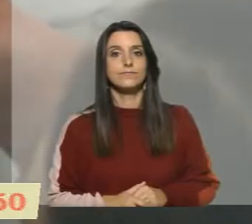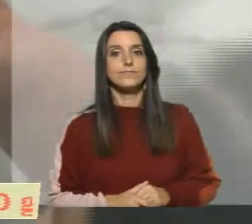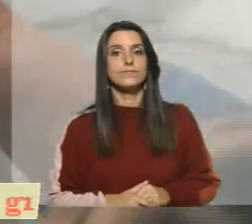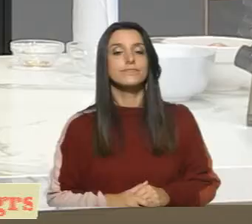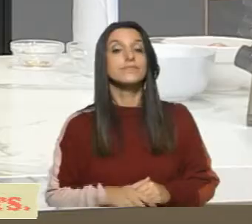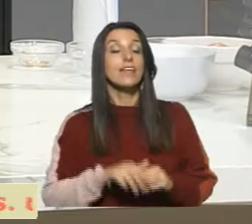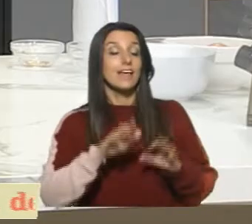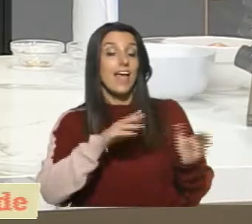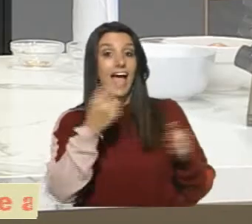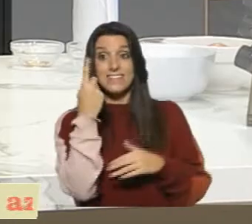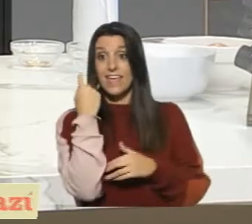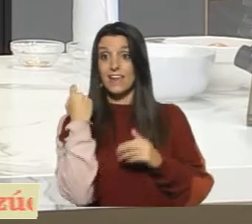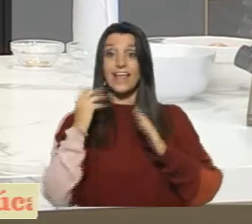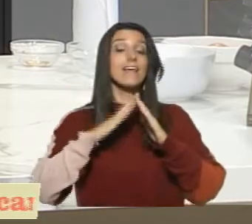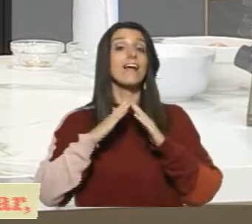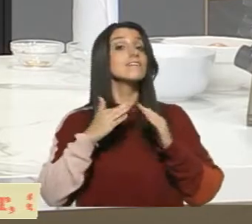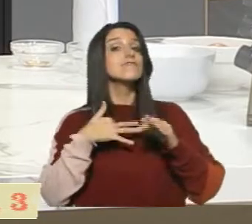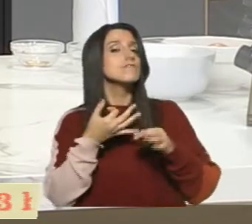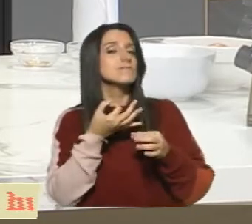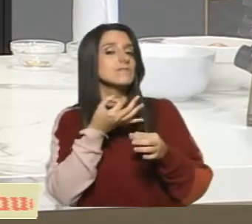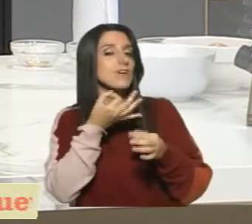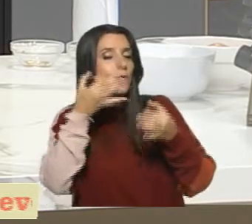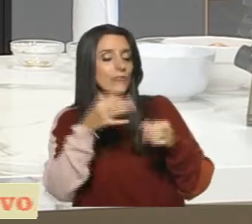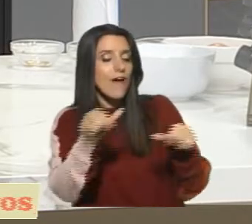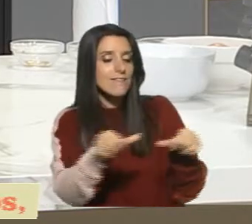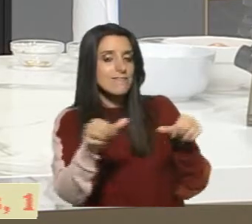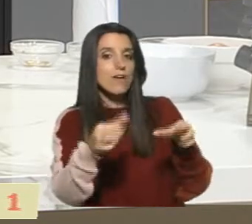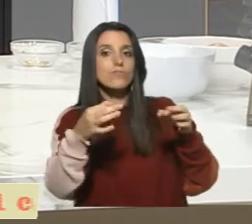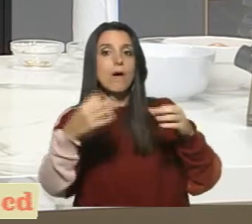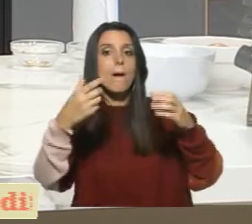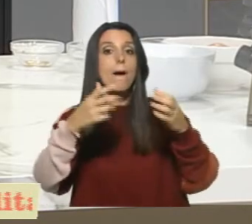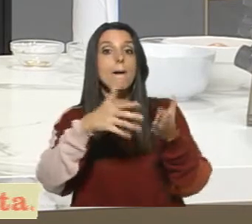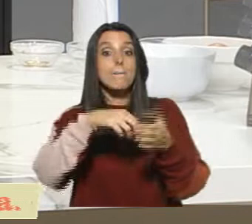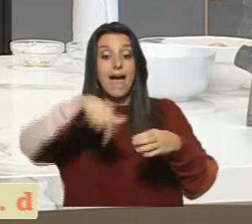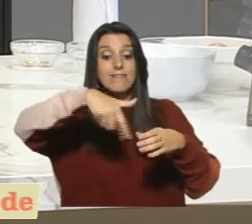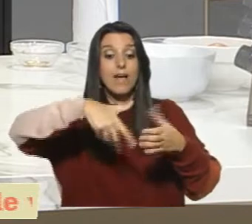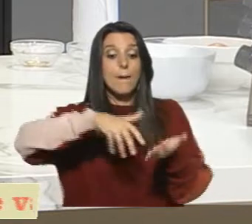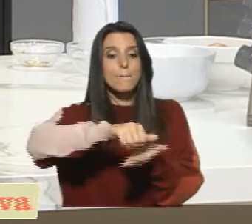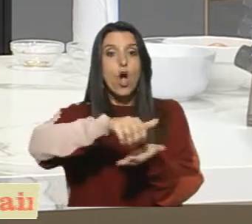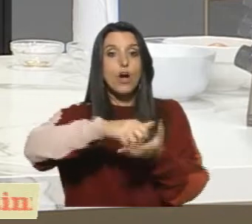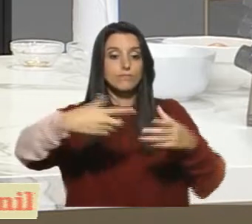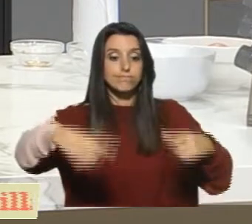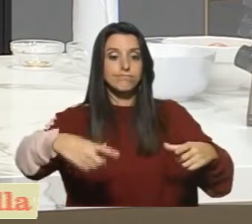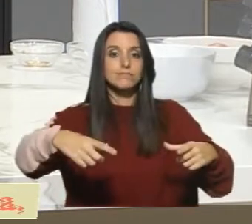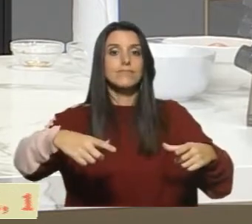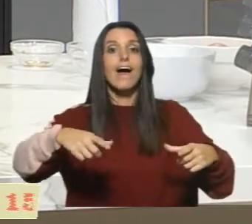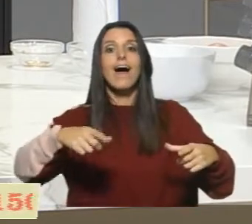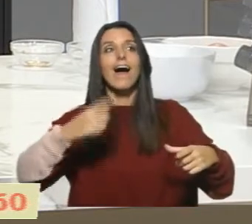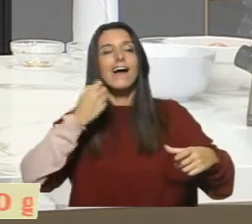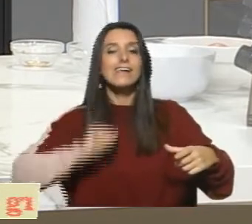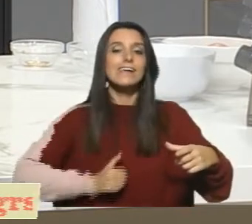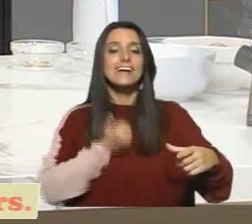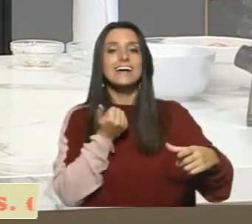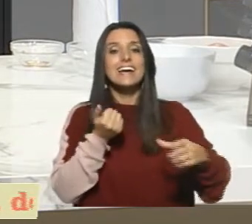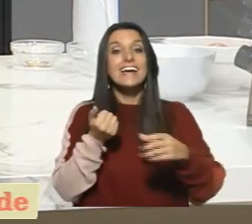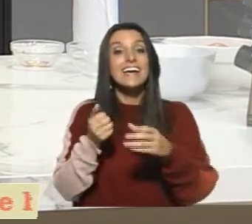Vos sabés que ayer en casa lo que yo hice, cuando puse esta masa en el molde, me sobró un poquito. Sí. Y le preparé para los peques, los puse en moldecitos de